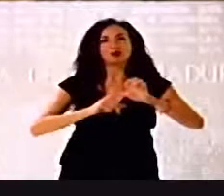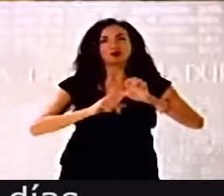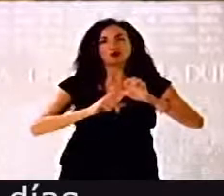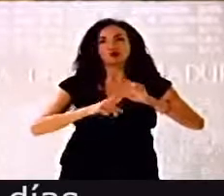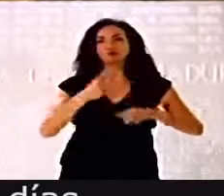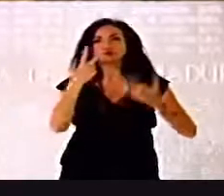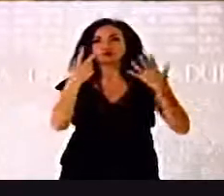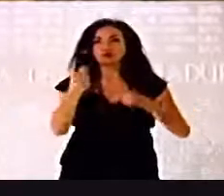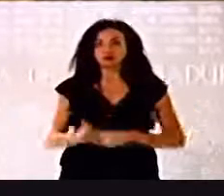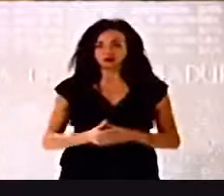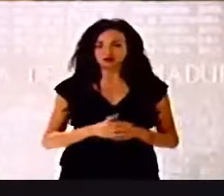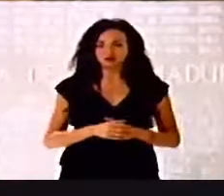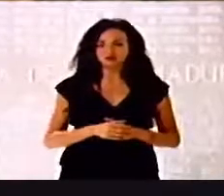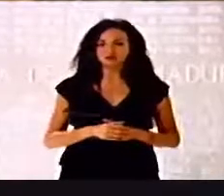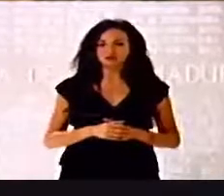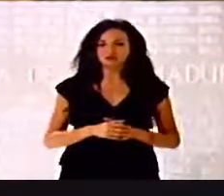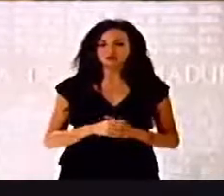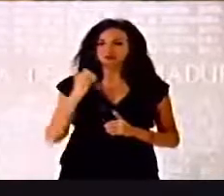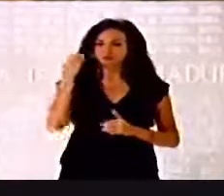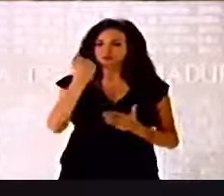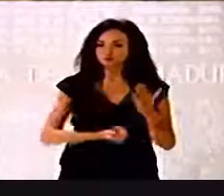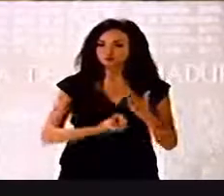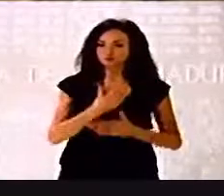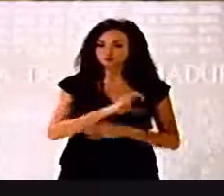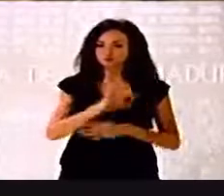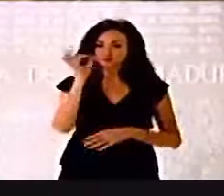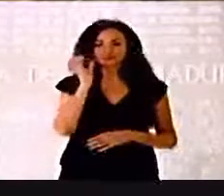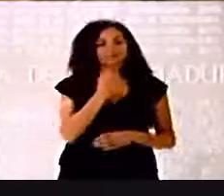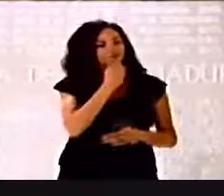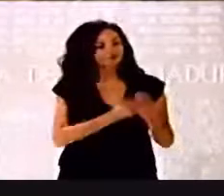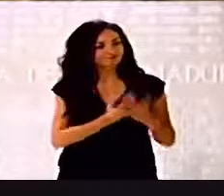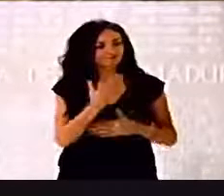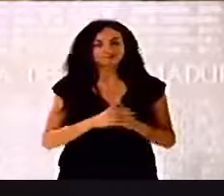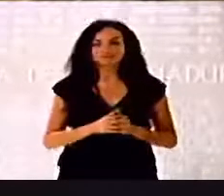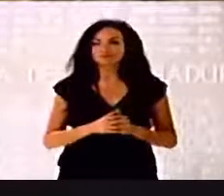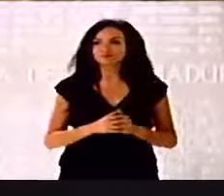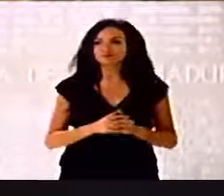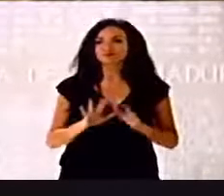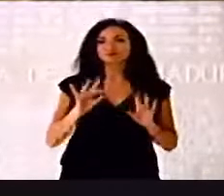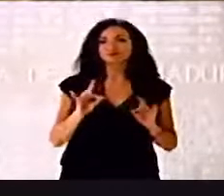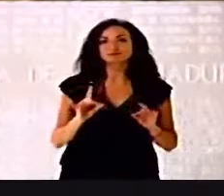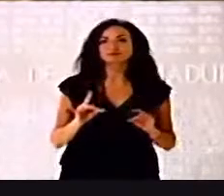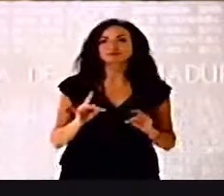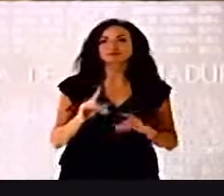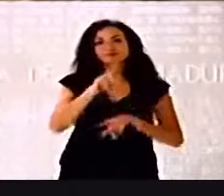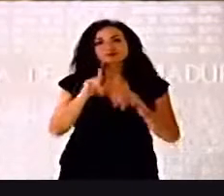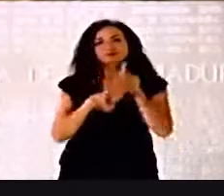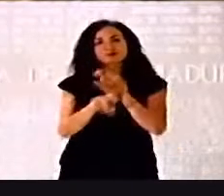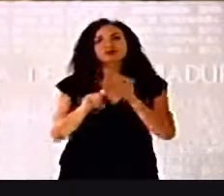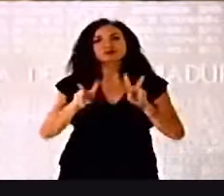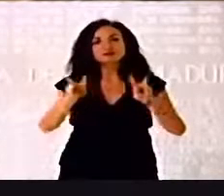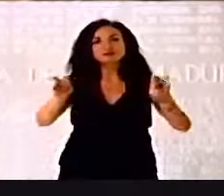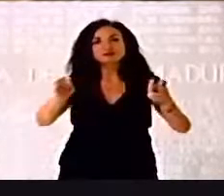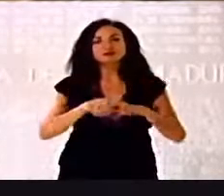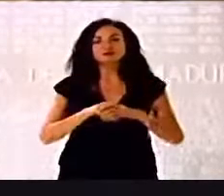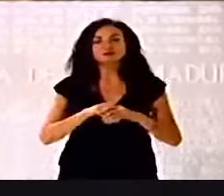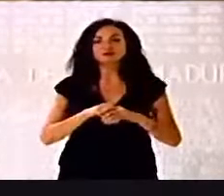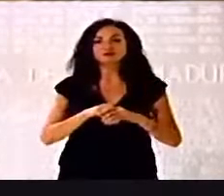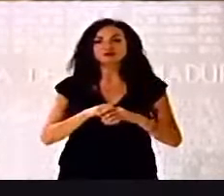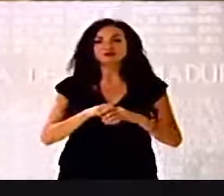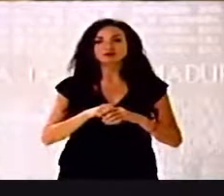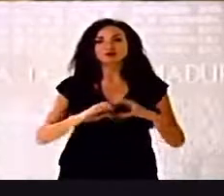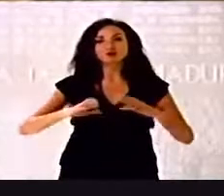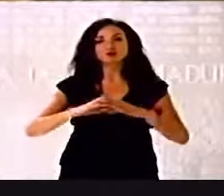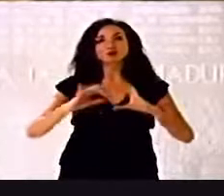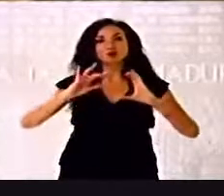Muy buenas, consejera. Buenos días. Sí, mi pregunta va en relación a lo que ha reclamado el Grupo Ciudadanos